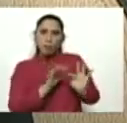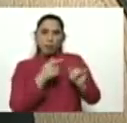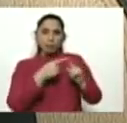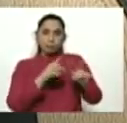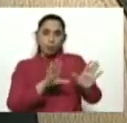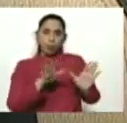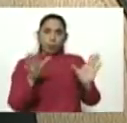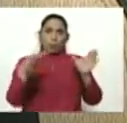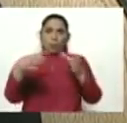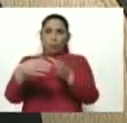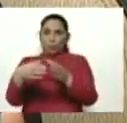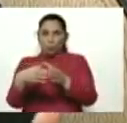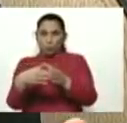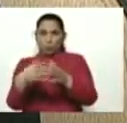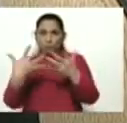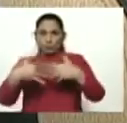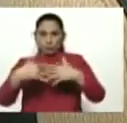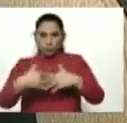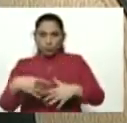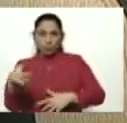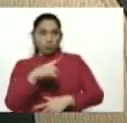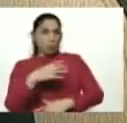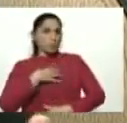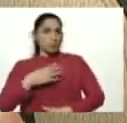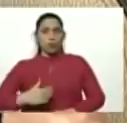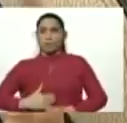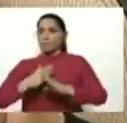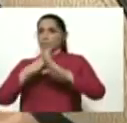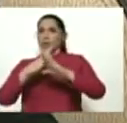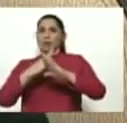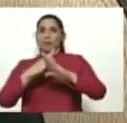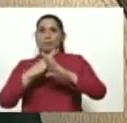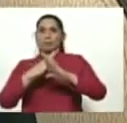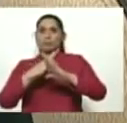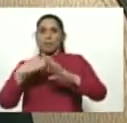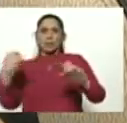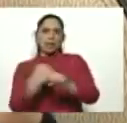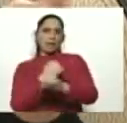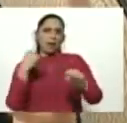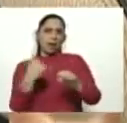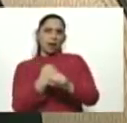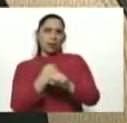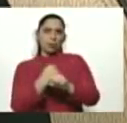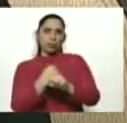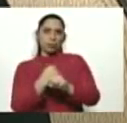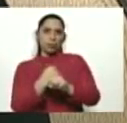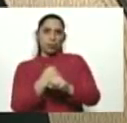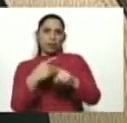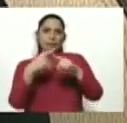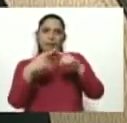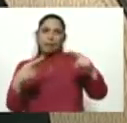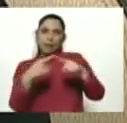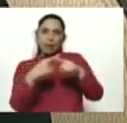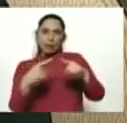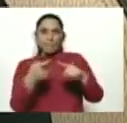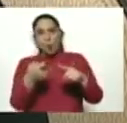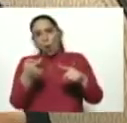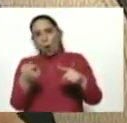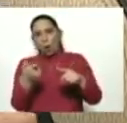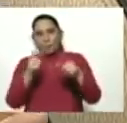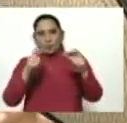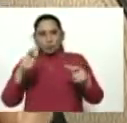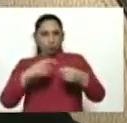parte, que es la industria, que es la que no se puede paralizar, presidente, están trabajando con 1/3 del personal. ¿Para